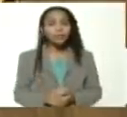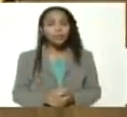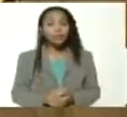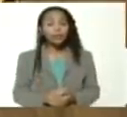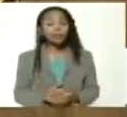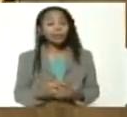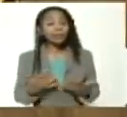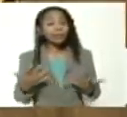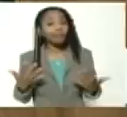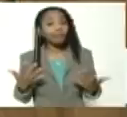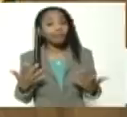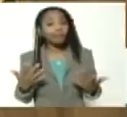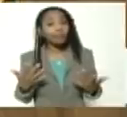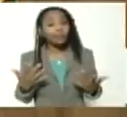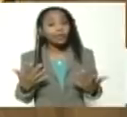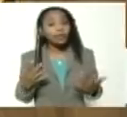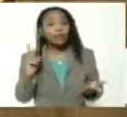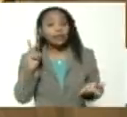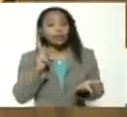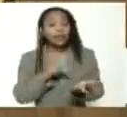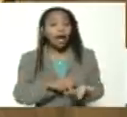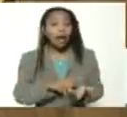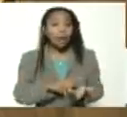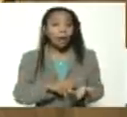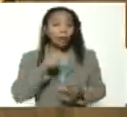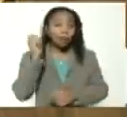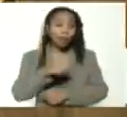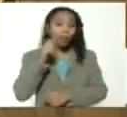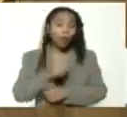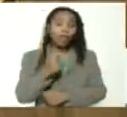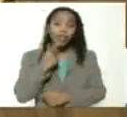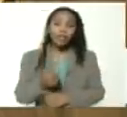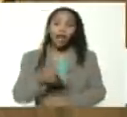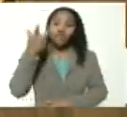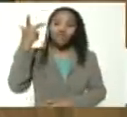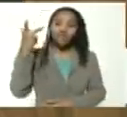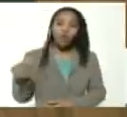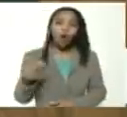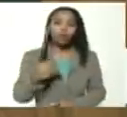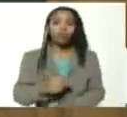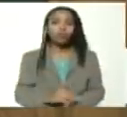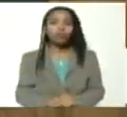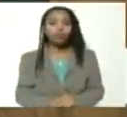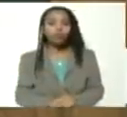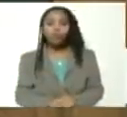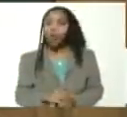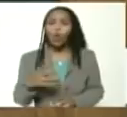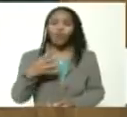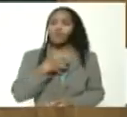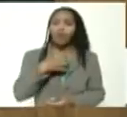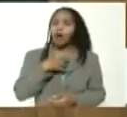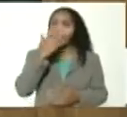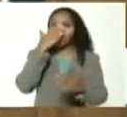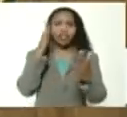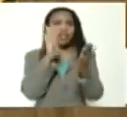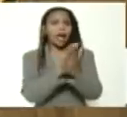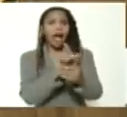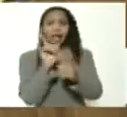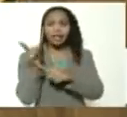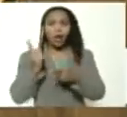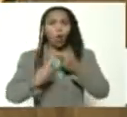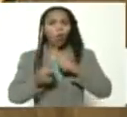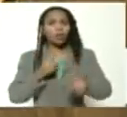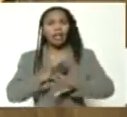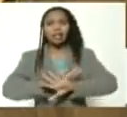simplemente cuando, si es que llegaba a un tribunal, el propio juez decía que no podían enfrentarse a tal cosa, que